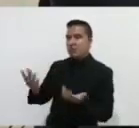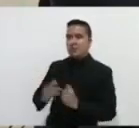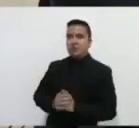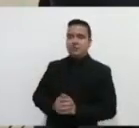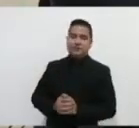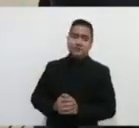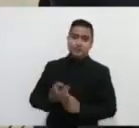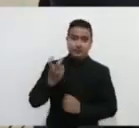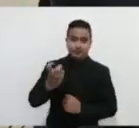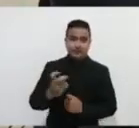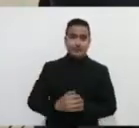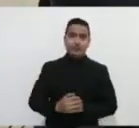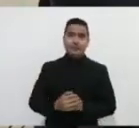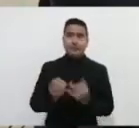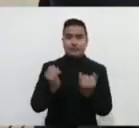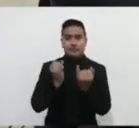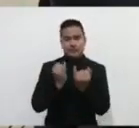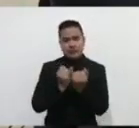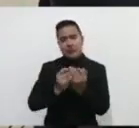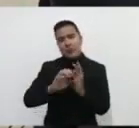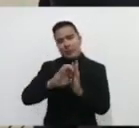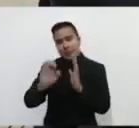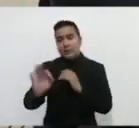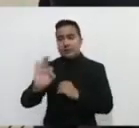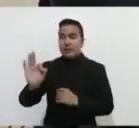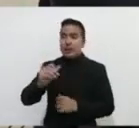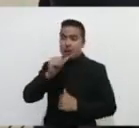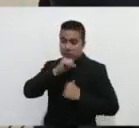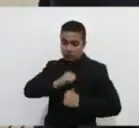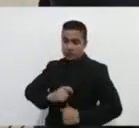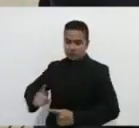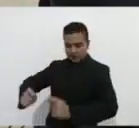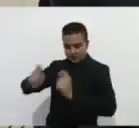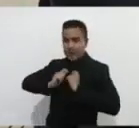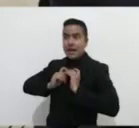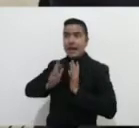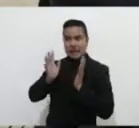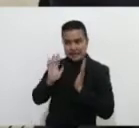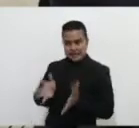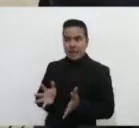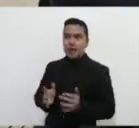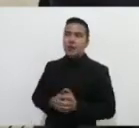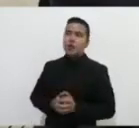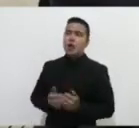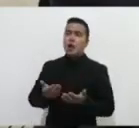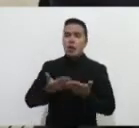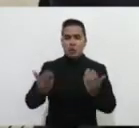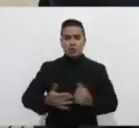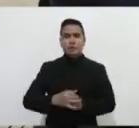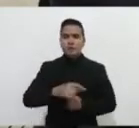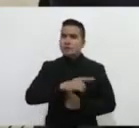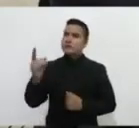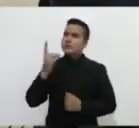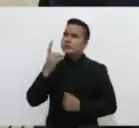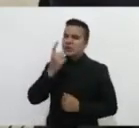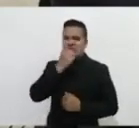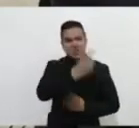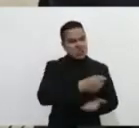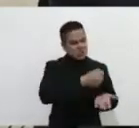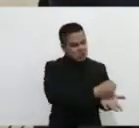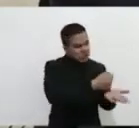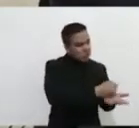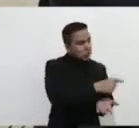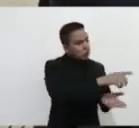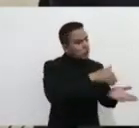otras circunstancias, o bien cuando ya asumes el cargo de elección popular, entonces te quieren hacer